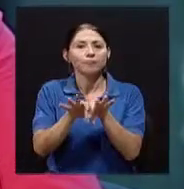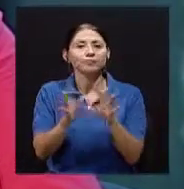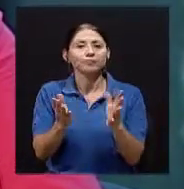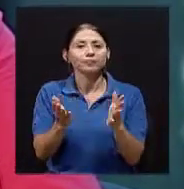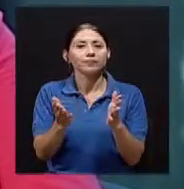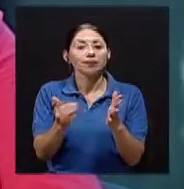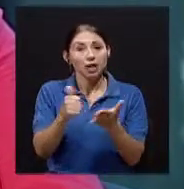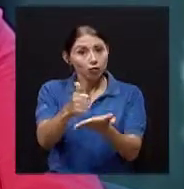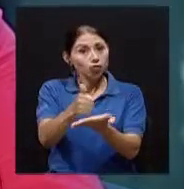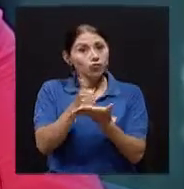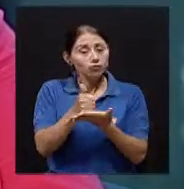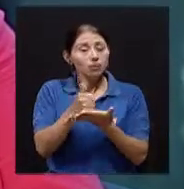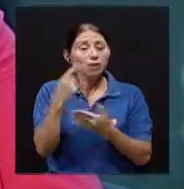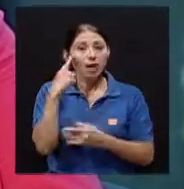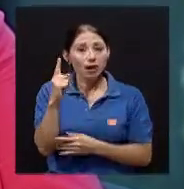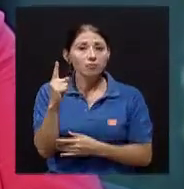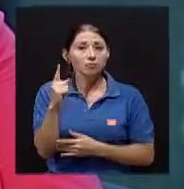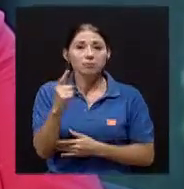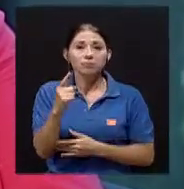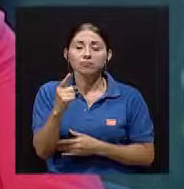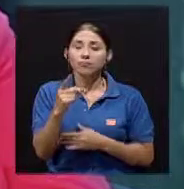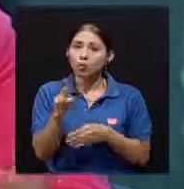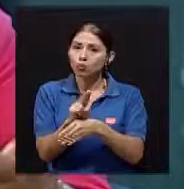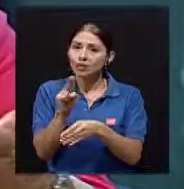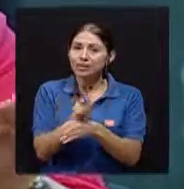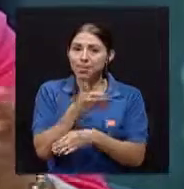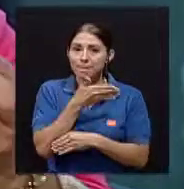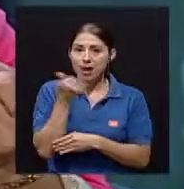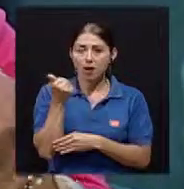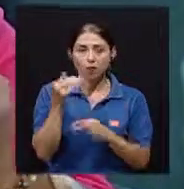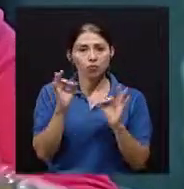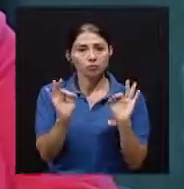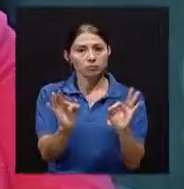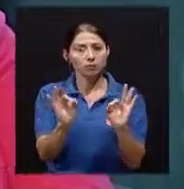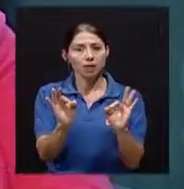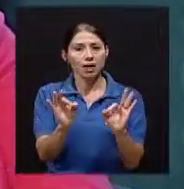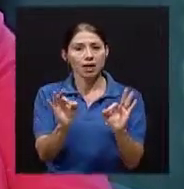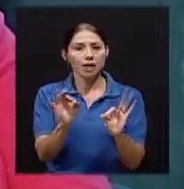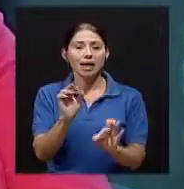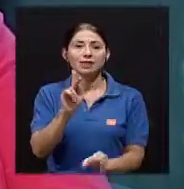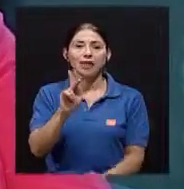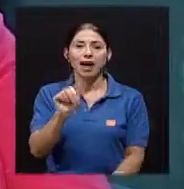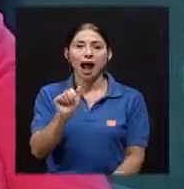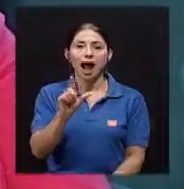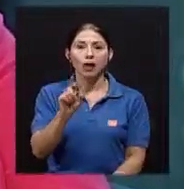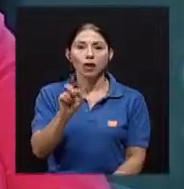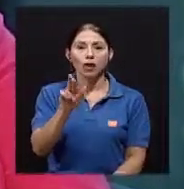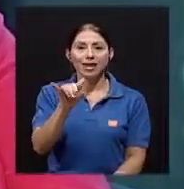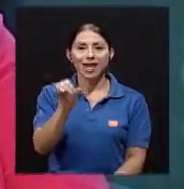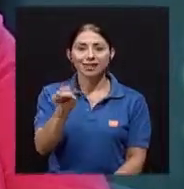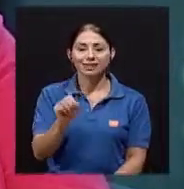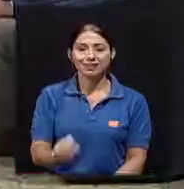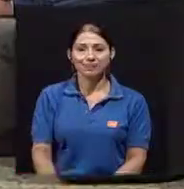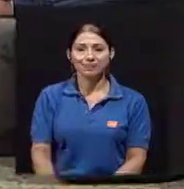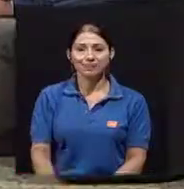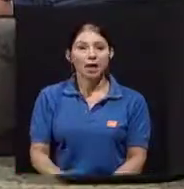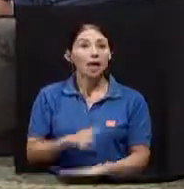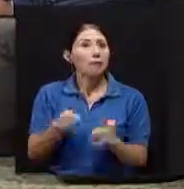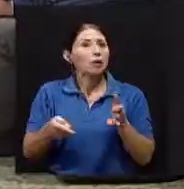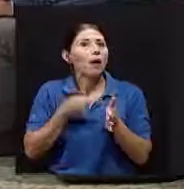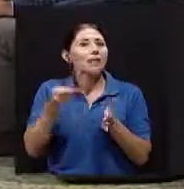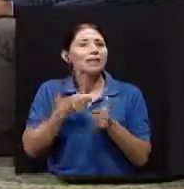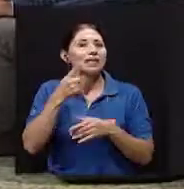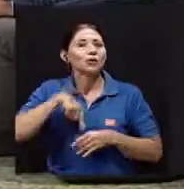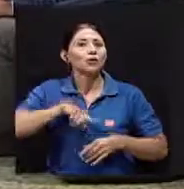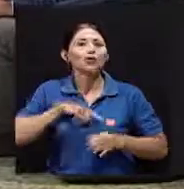ayuda a tener una mejor utilización, ¿verdad? De esas calorías, de esos alimentos. Pero a veces se nos va la